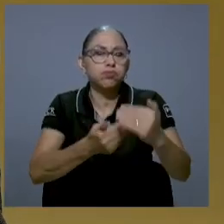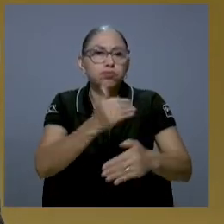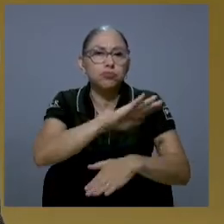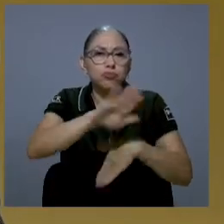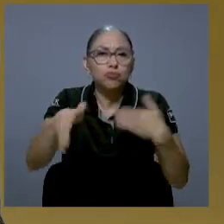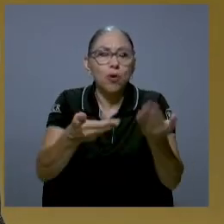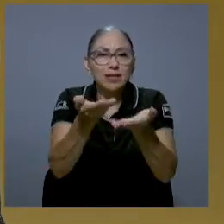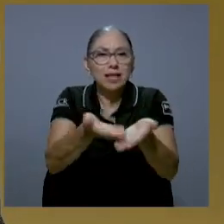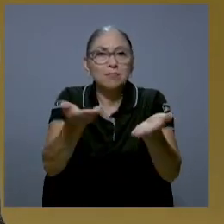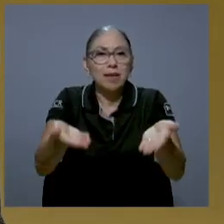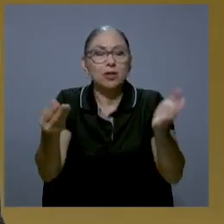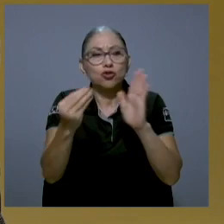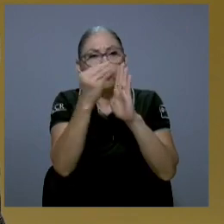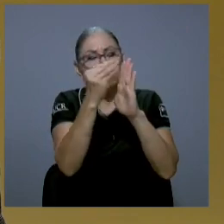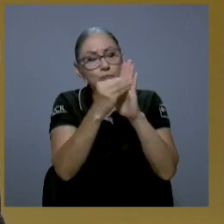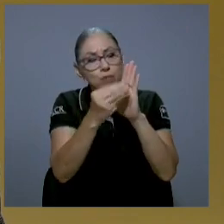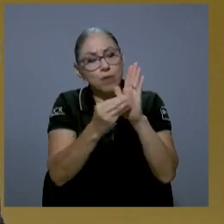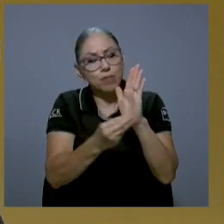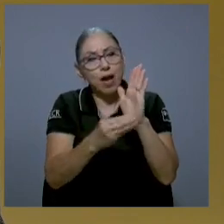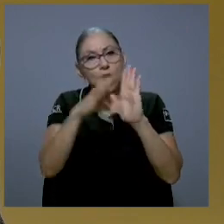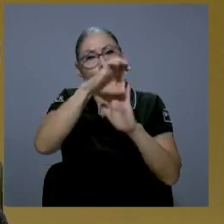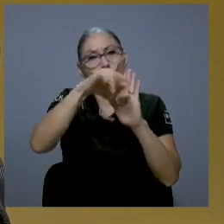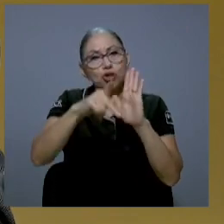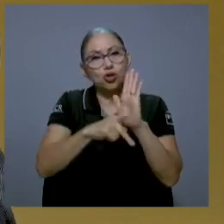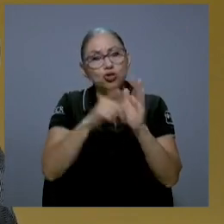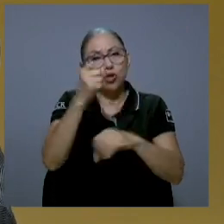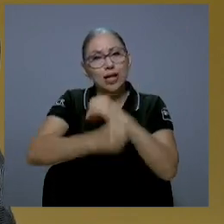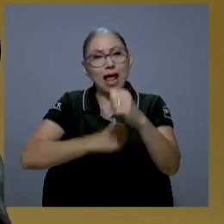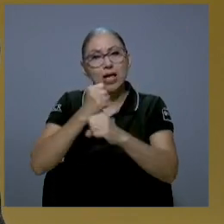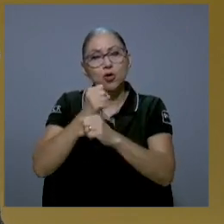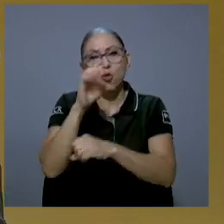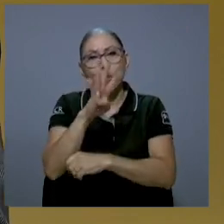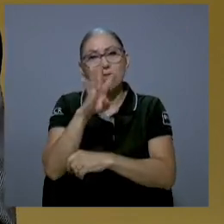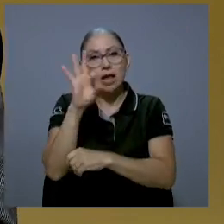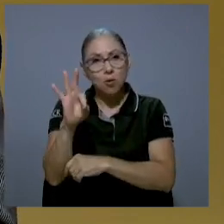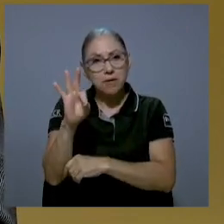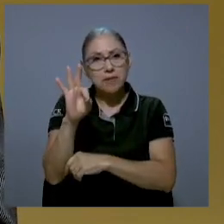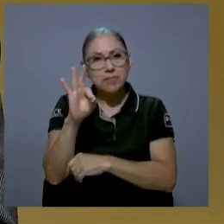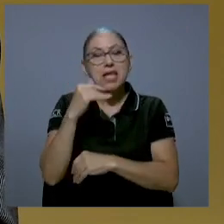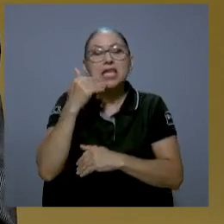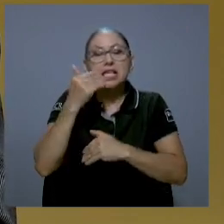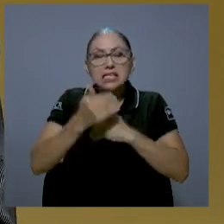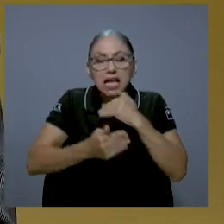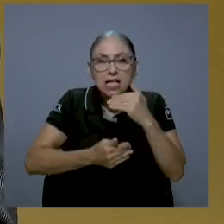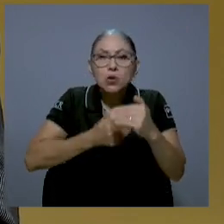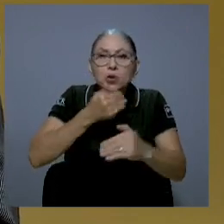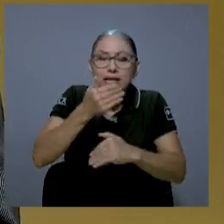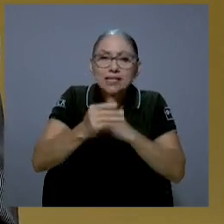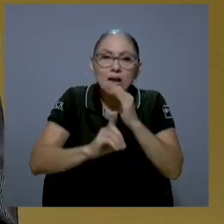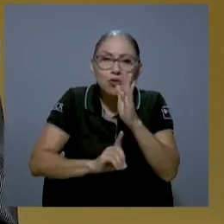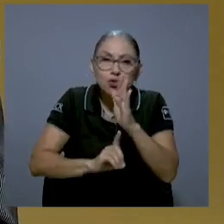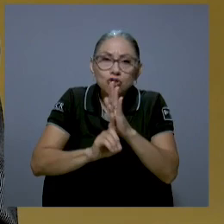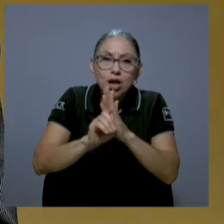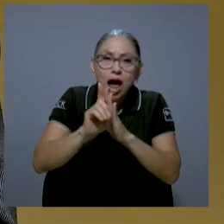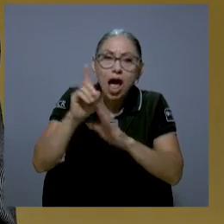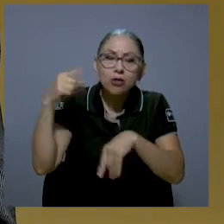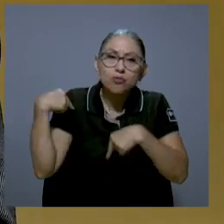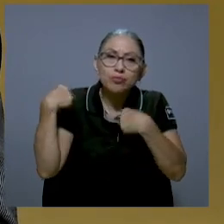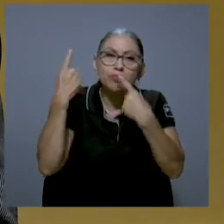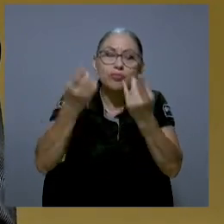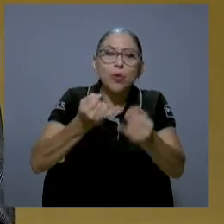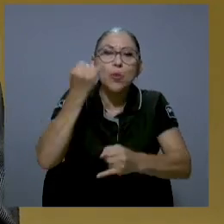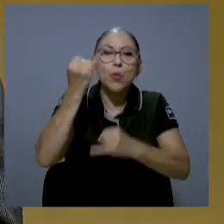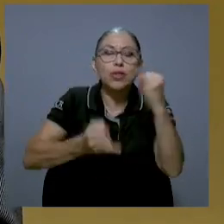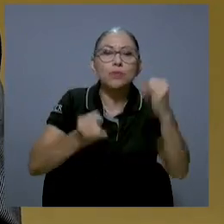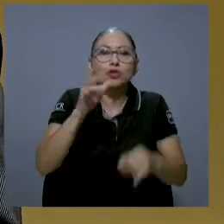aspectos que contiene la Constitución del 49 y que se han ido desarrollando y desplegando a lo largo de los últimos 75